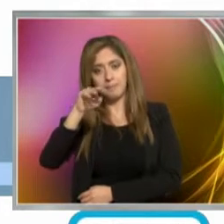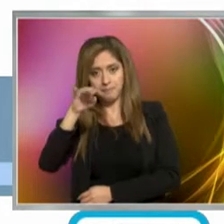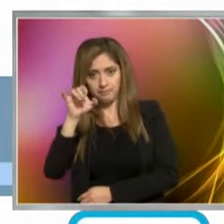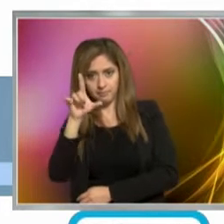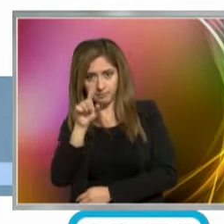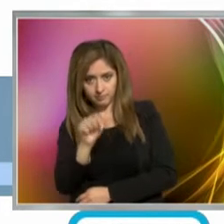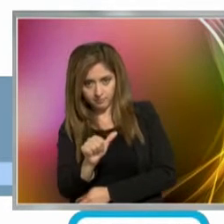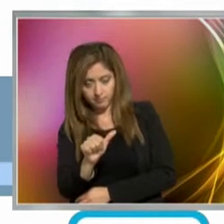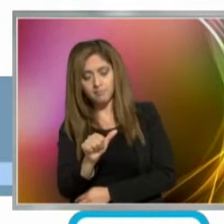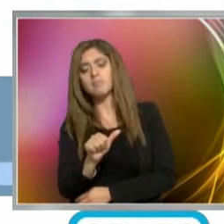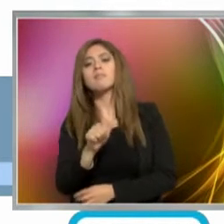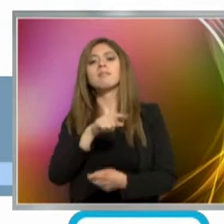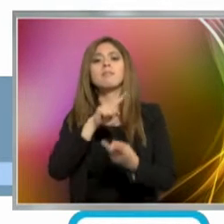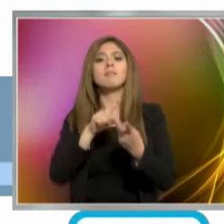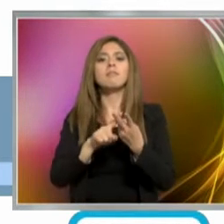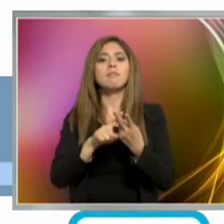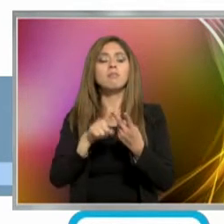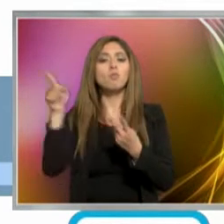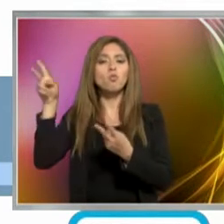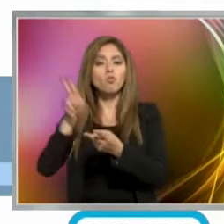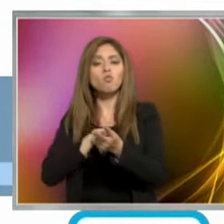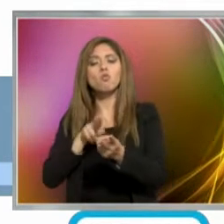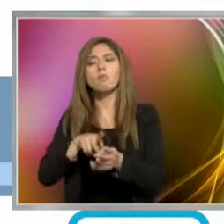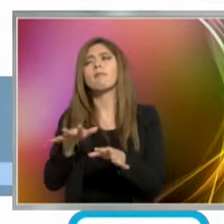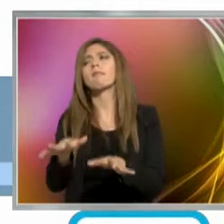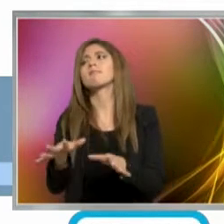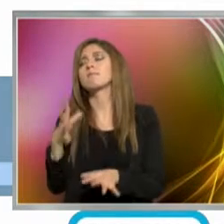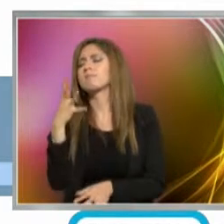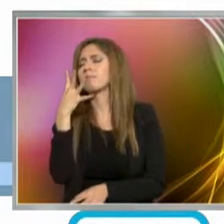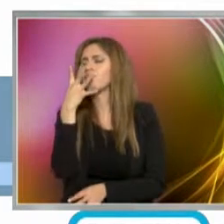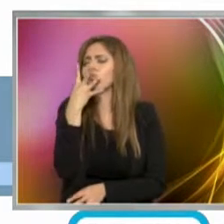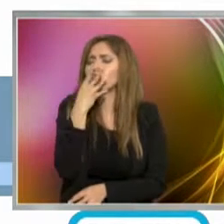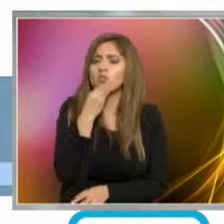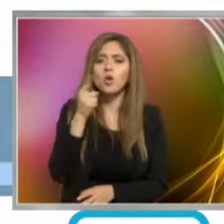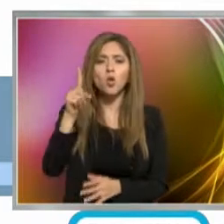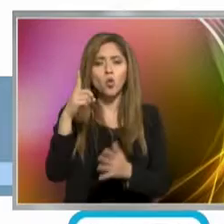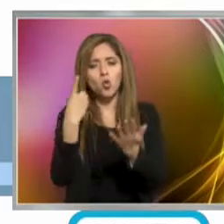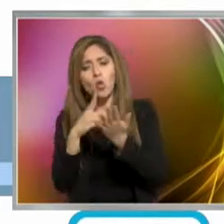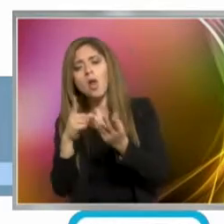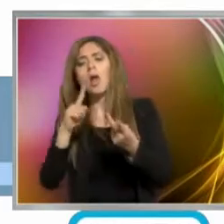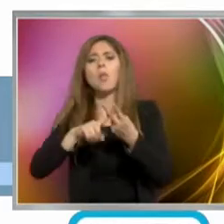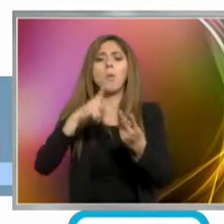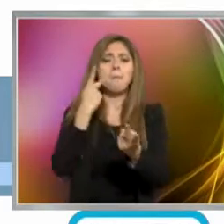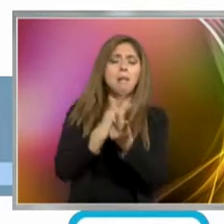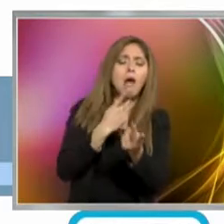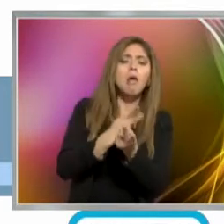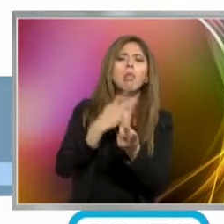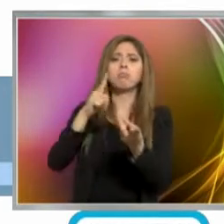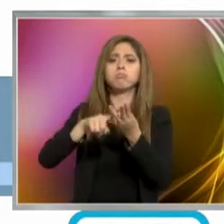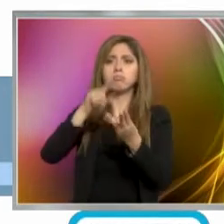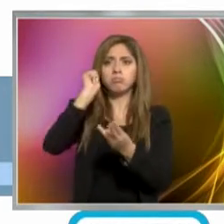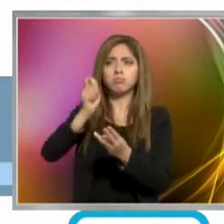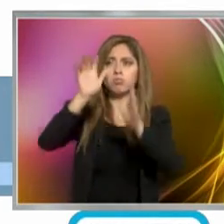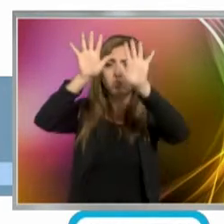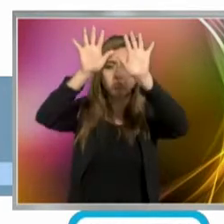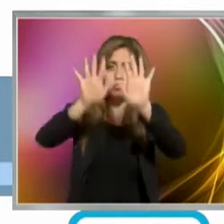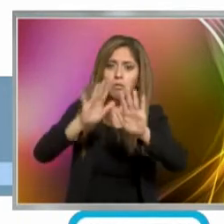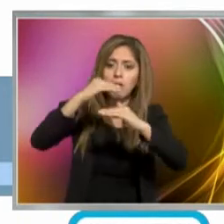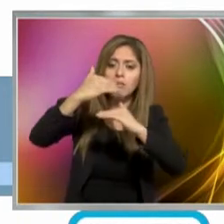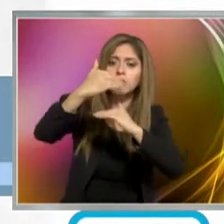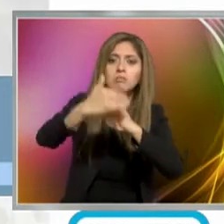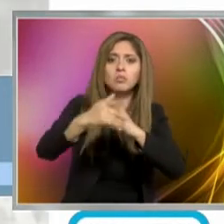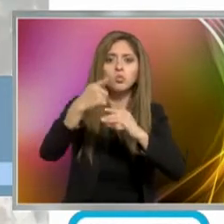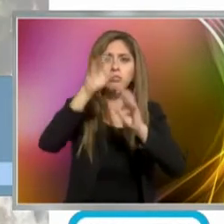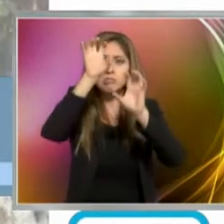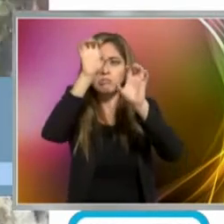con técnica mixta, unos colores divinos, tiene mucho dorado, tiene plateado, un fondo muy texturizado. Y hablas